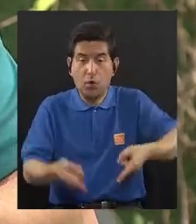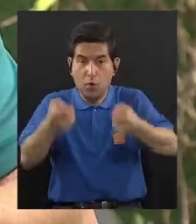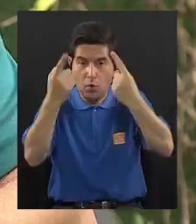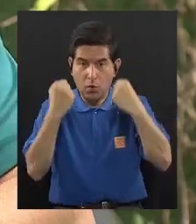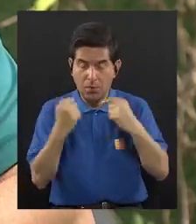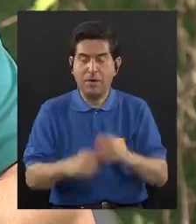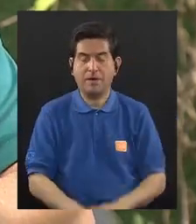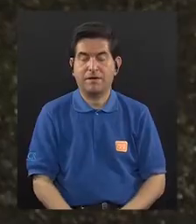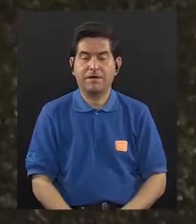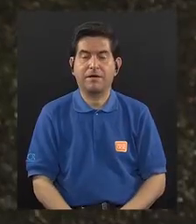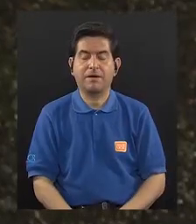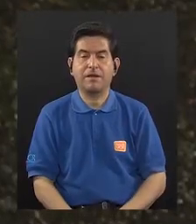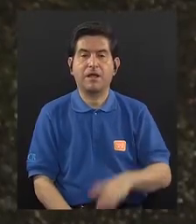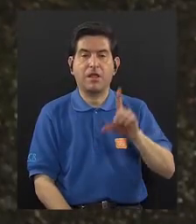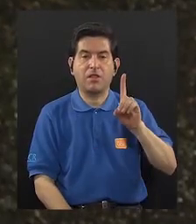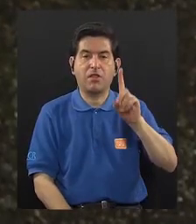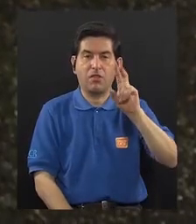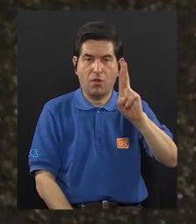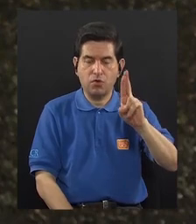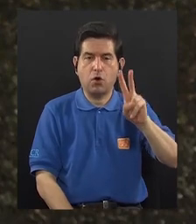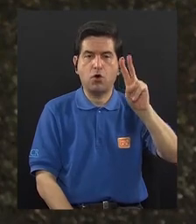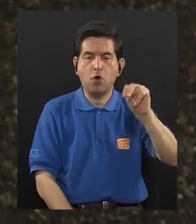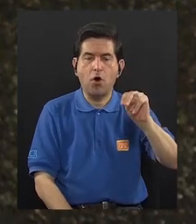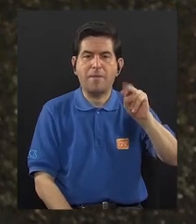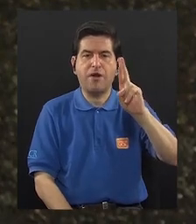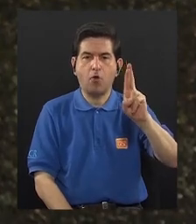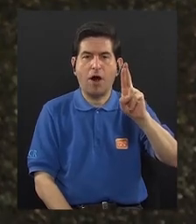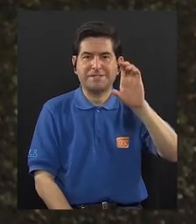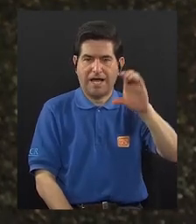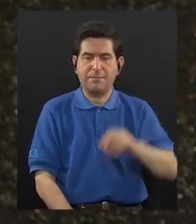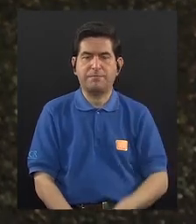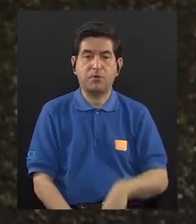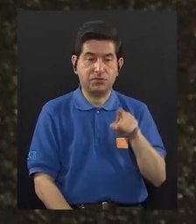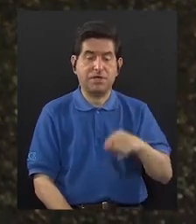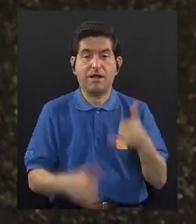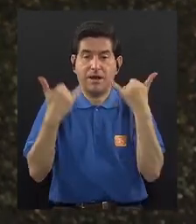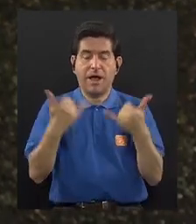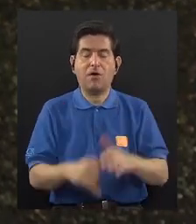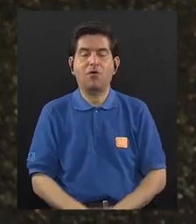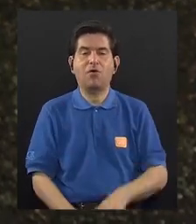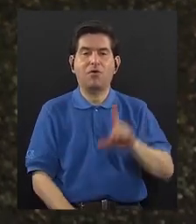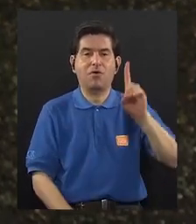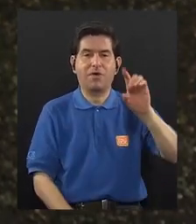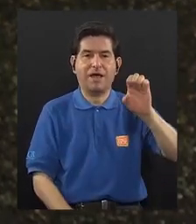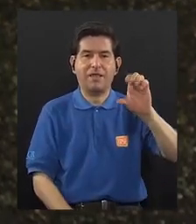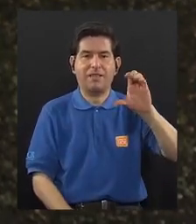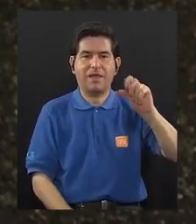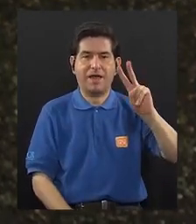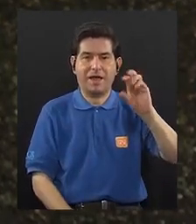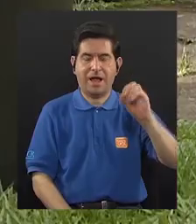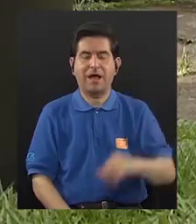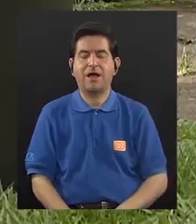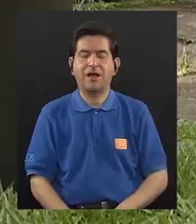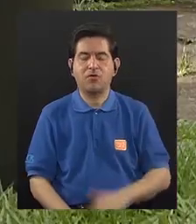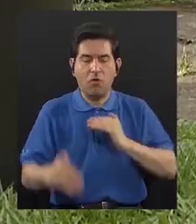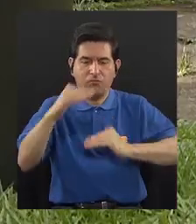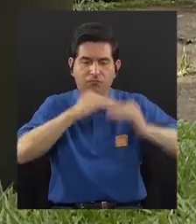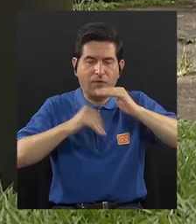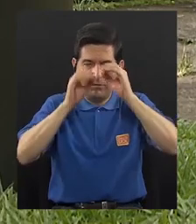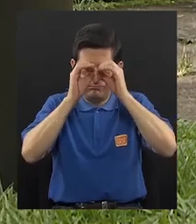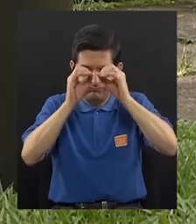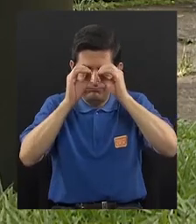contamos con la presencia doctor norman rojas campos quien es actualmente el decano de la facultad de